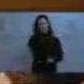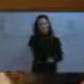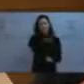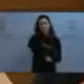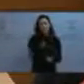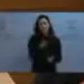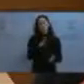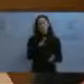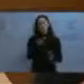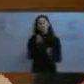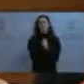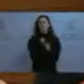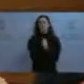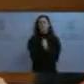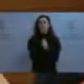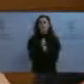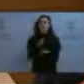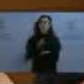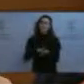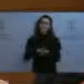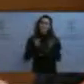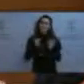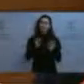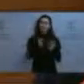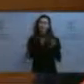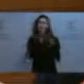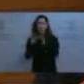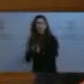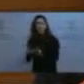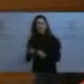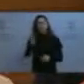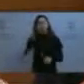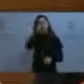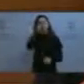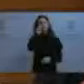Trabajen para que el buque insignia del turismo y la